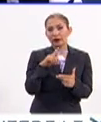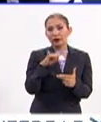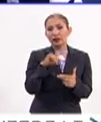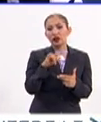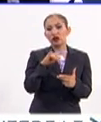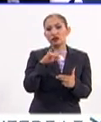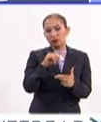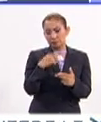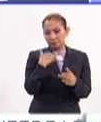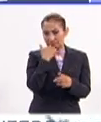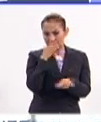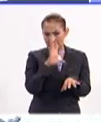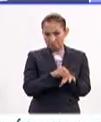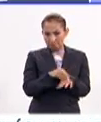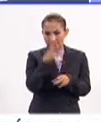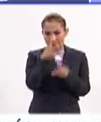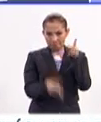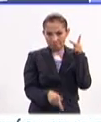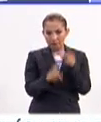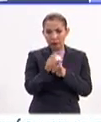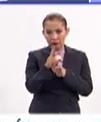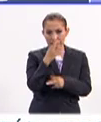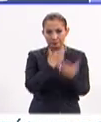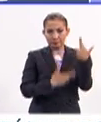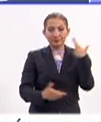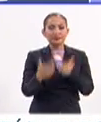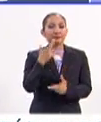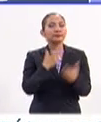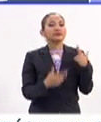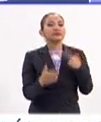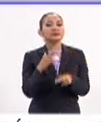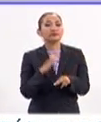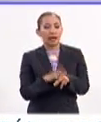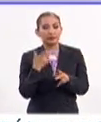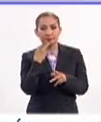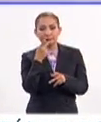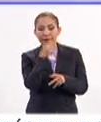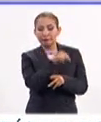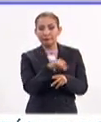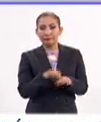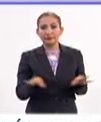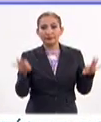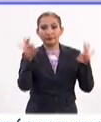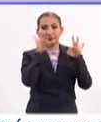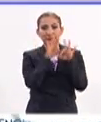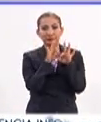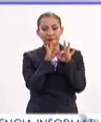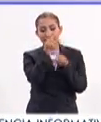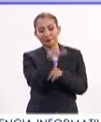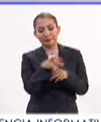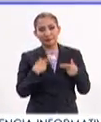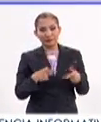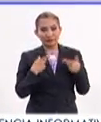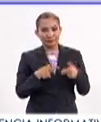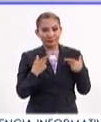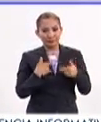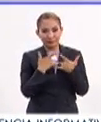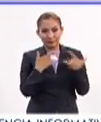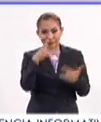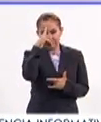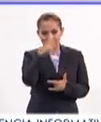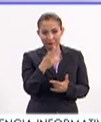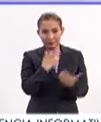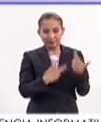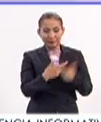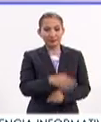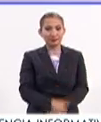Cosío Villegas. Permítanos hacer una breve pausa, doctor, y regresamos, pues seguir hablando de este importantísimo personaje en la historia de